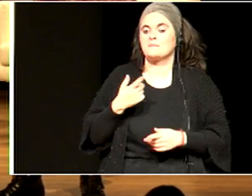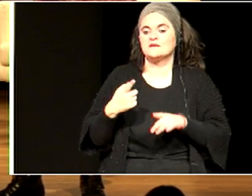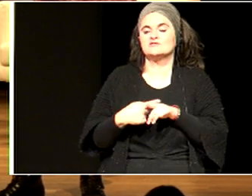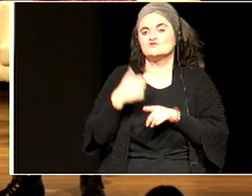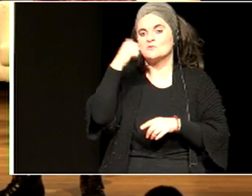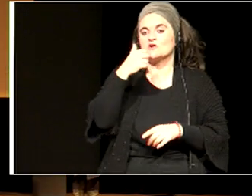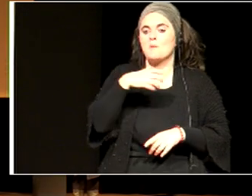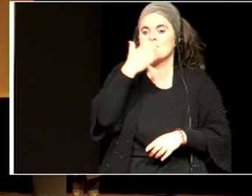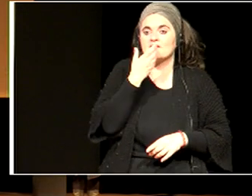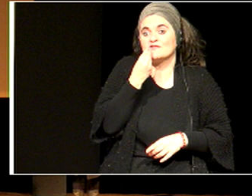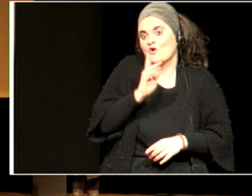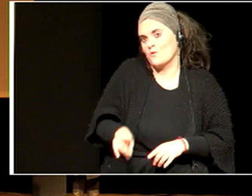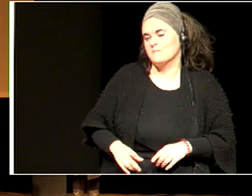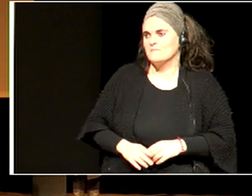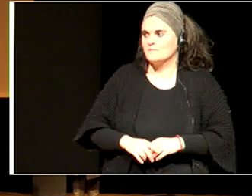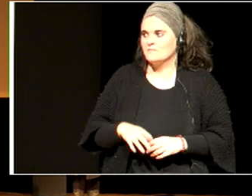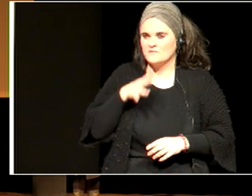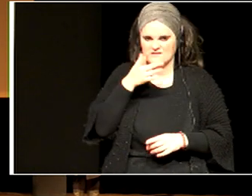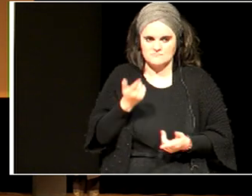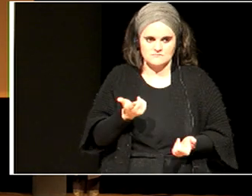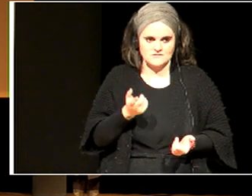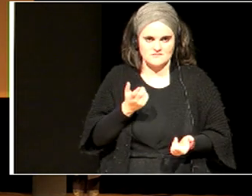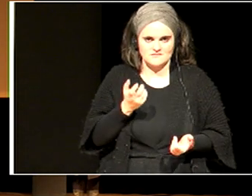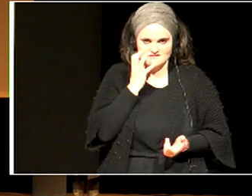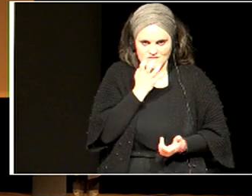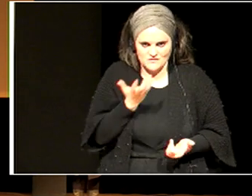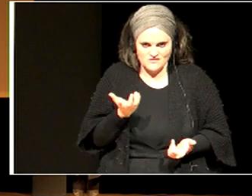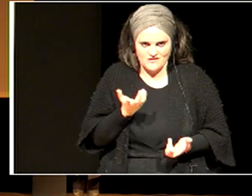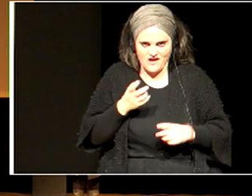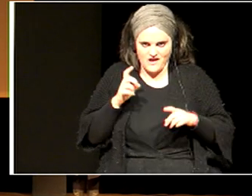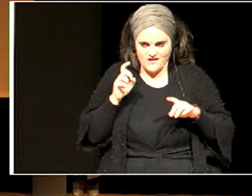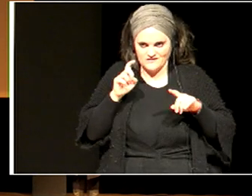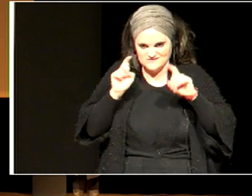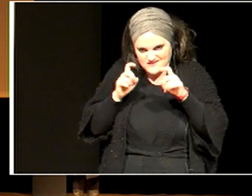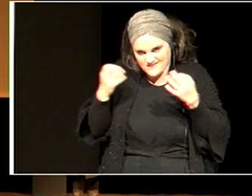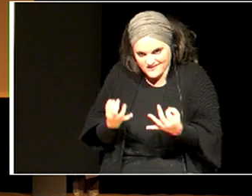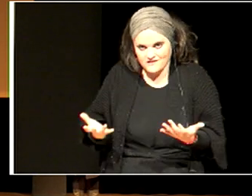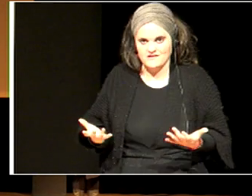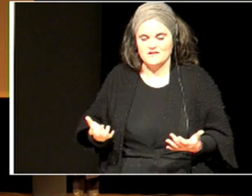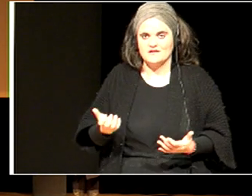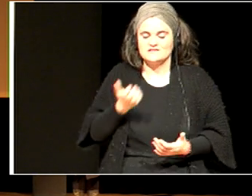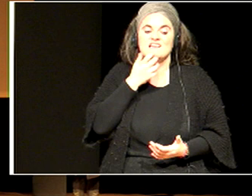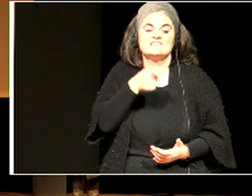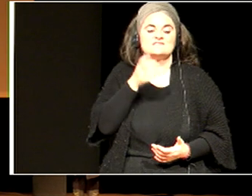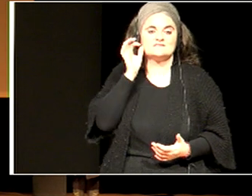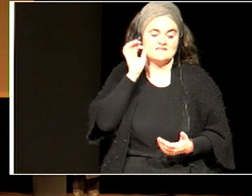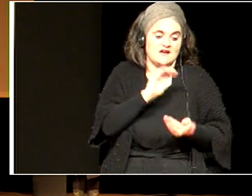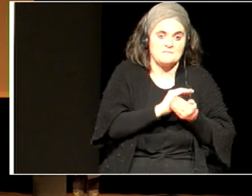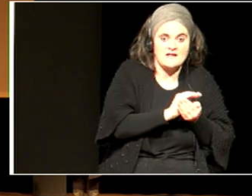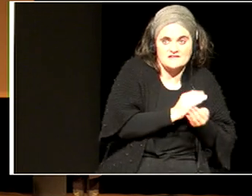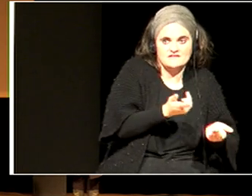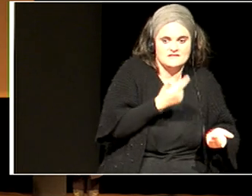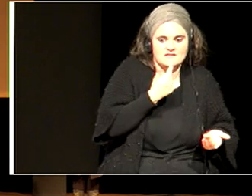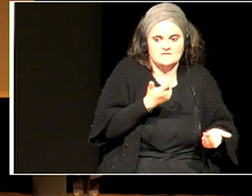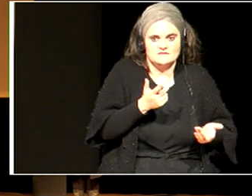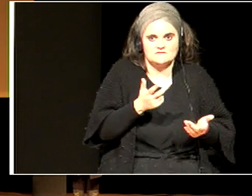claro que aprendizaje da este chaval la pobre pero si esta pobre tenía que estar atendida por cuanto todo lo por toda la sociedad a